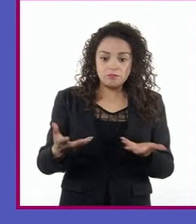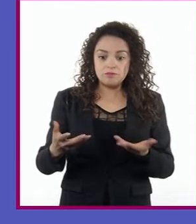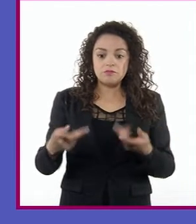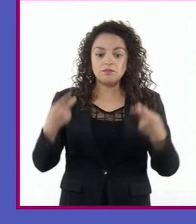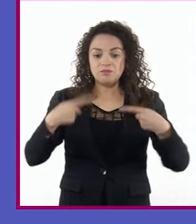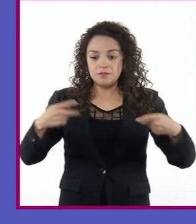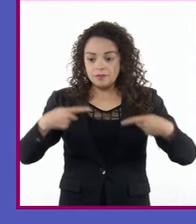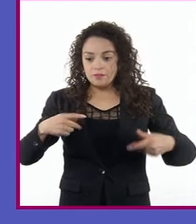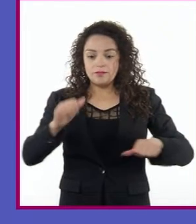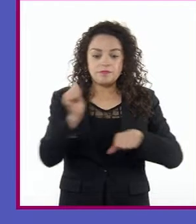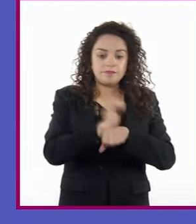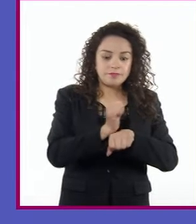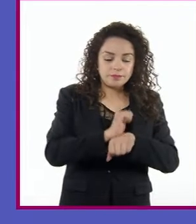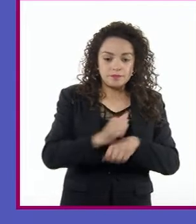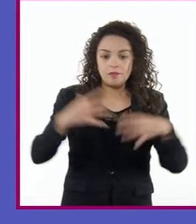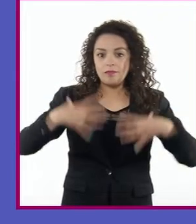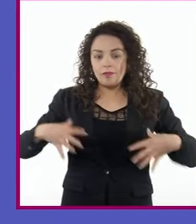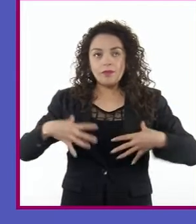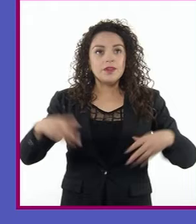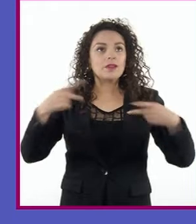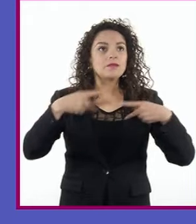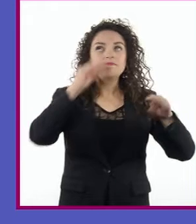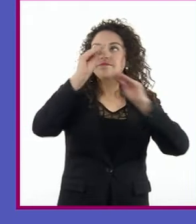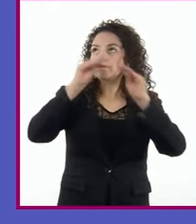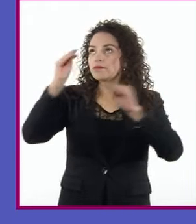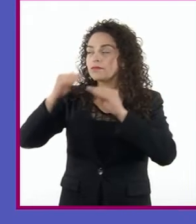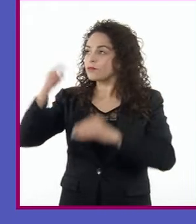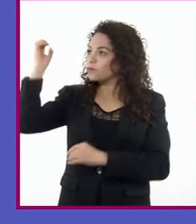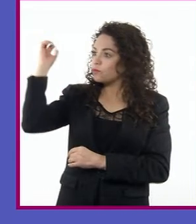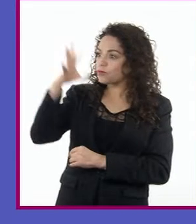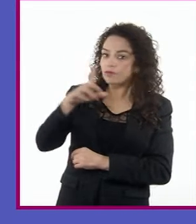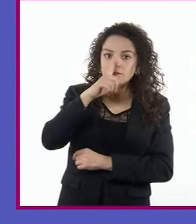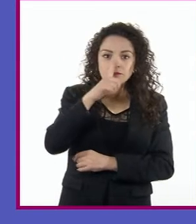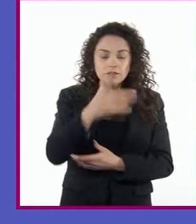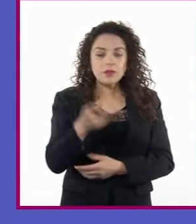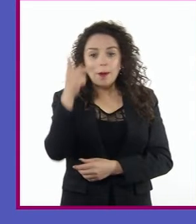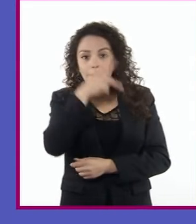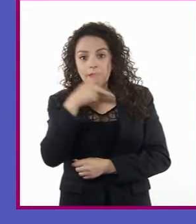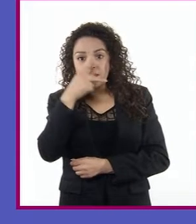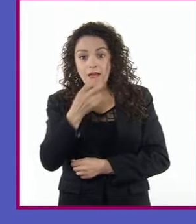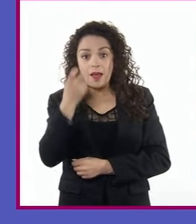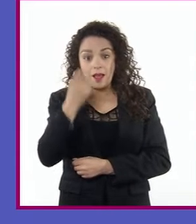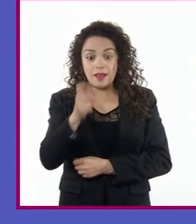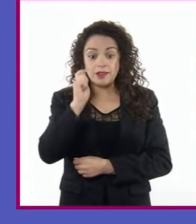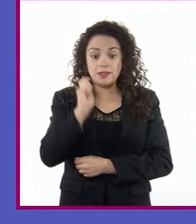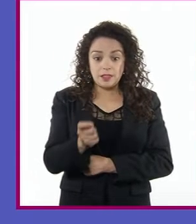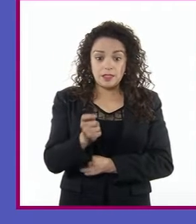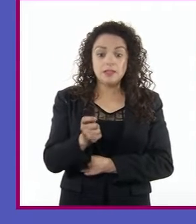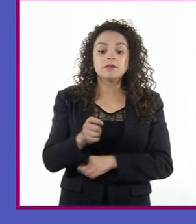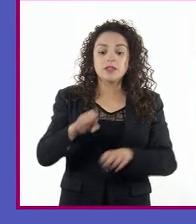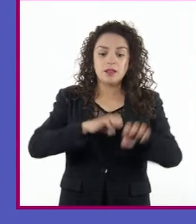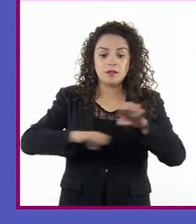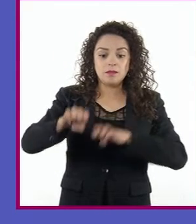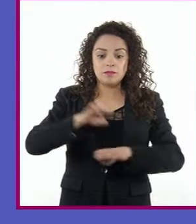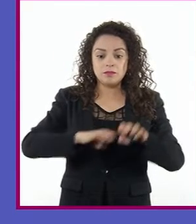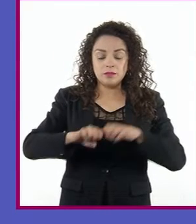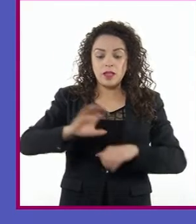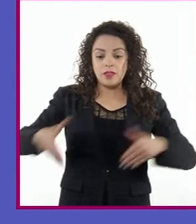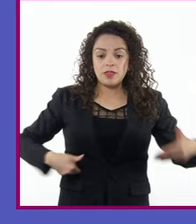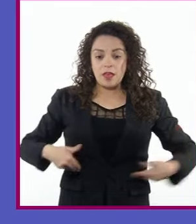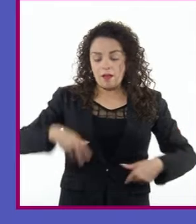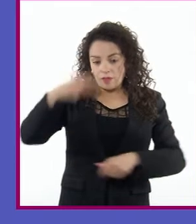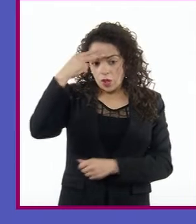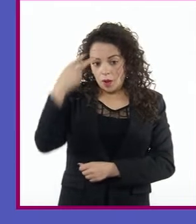maquillistas, escenógrafos, personal técnico, pedagogos. Esto es la Compañía de Teatro México. Con el objetivo de llevar al